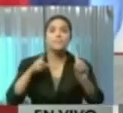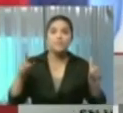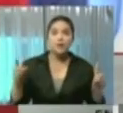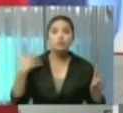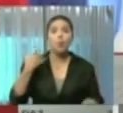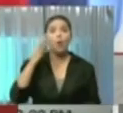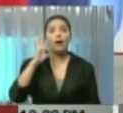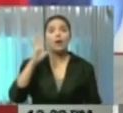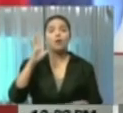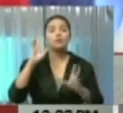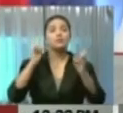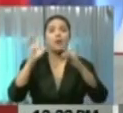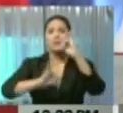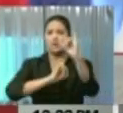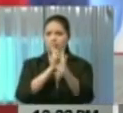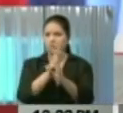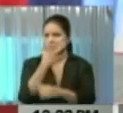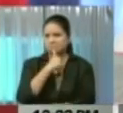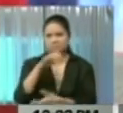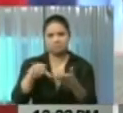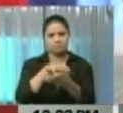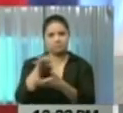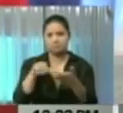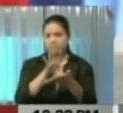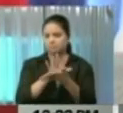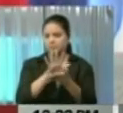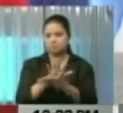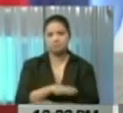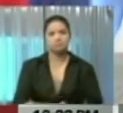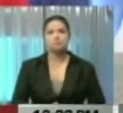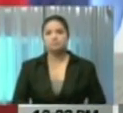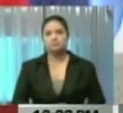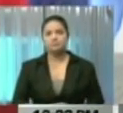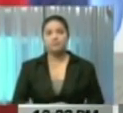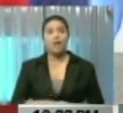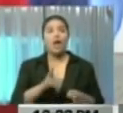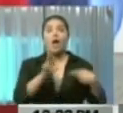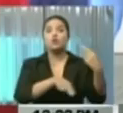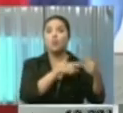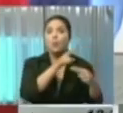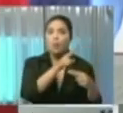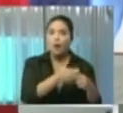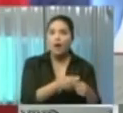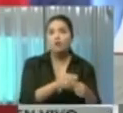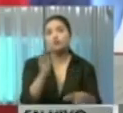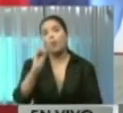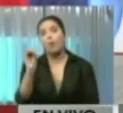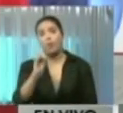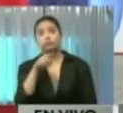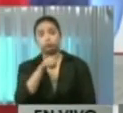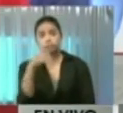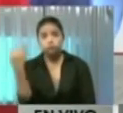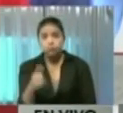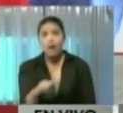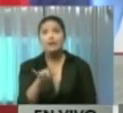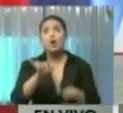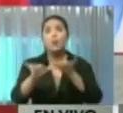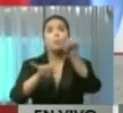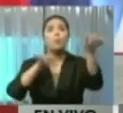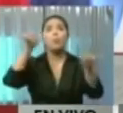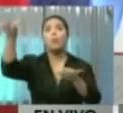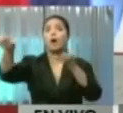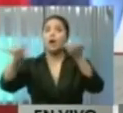punto de vista internacional, no tiene mayor complicación. Aquellos aeropuertos, aeródromos que funcionan con vuelos